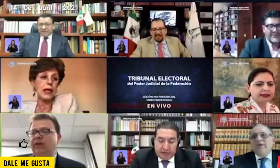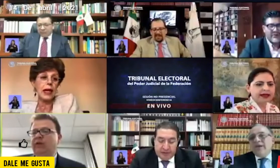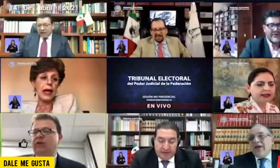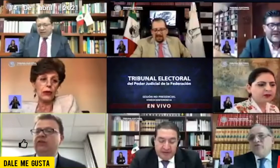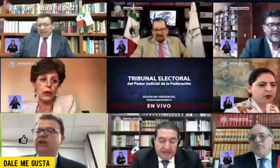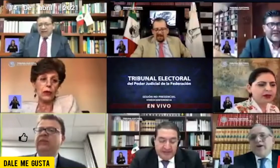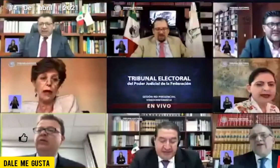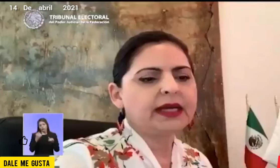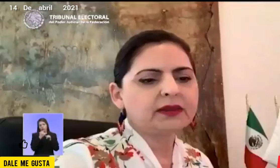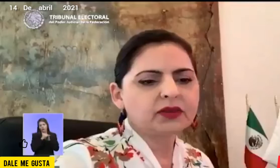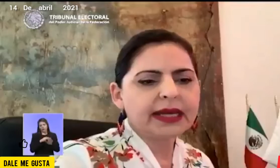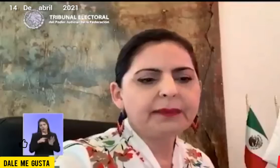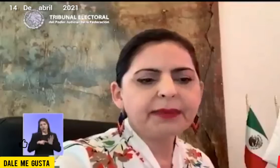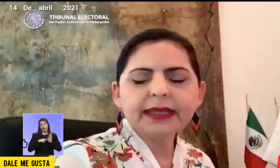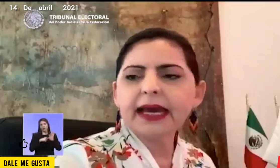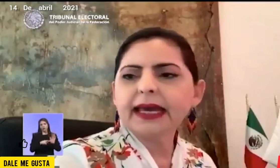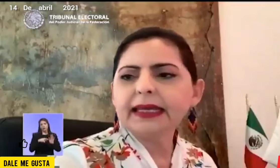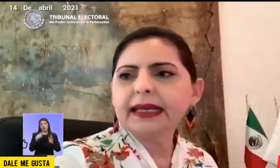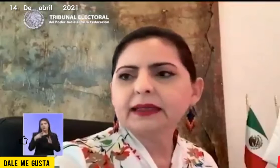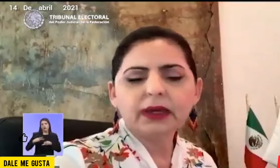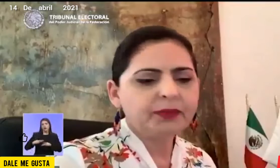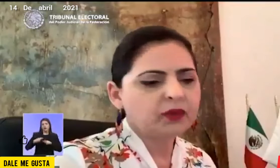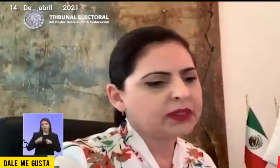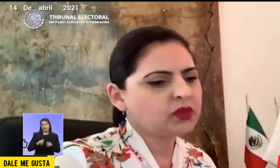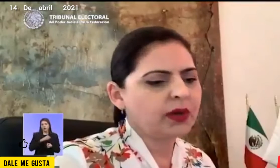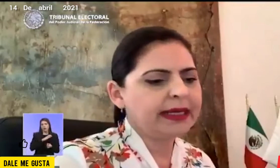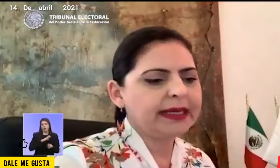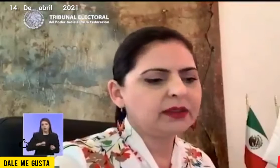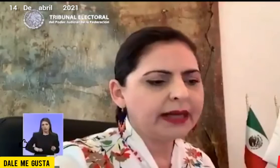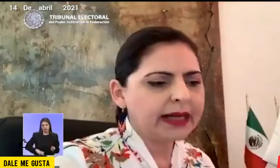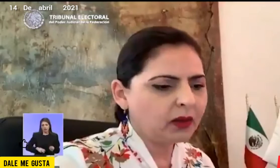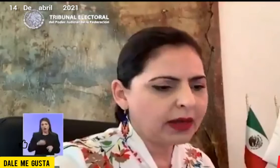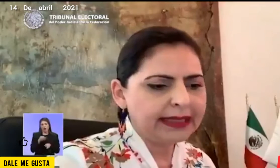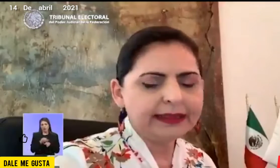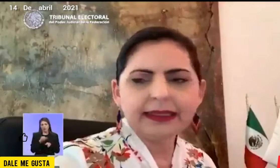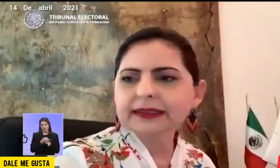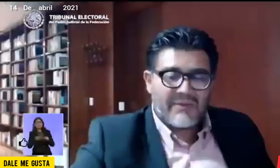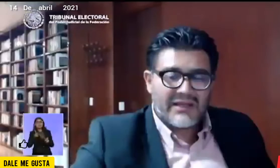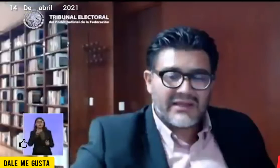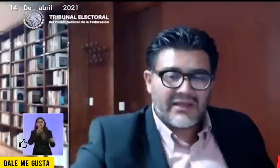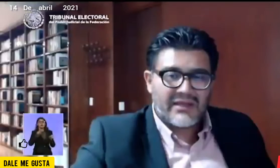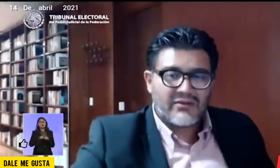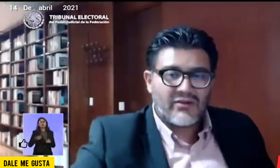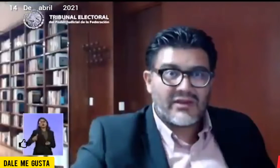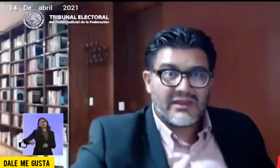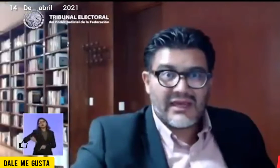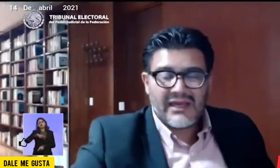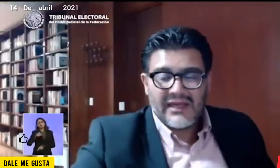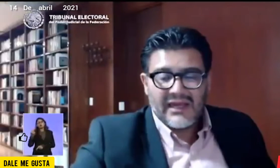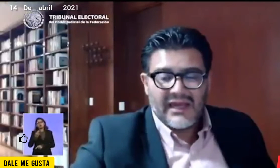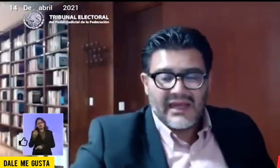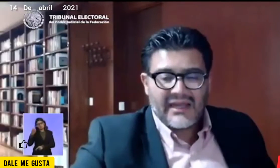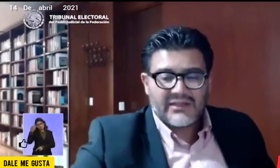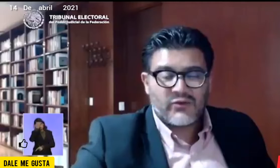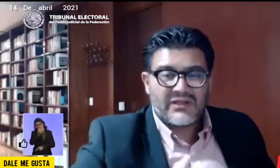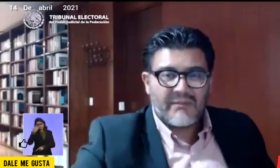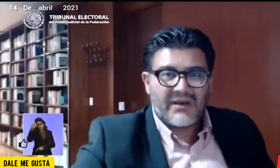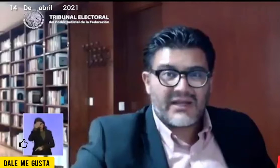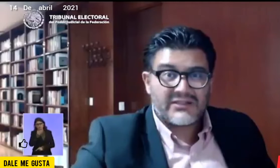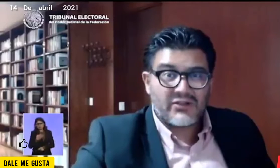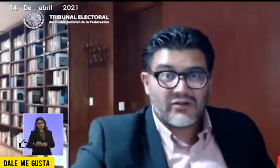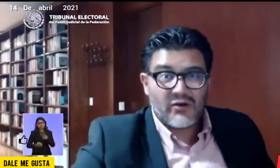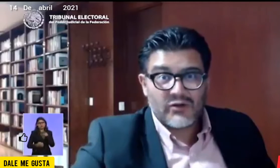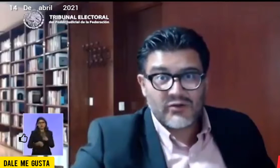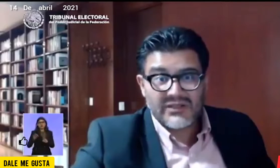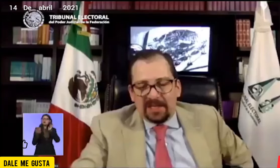concluido el procedimiento de revisión. Finalmente, se ordenó al INE que en un plazo de 48 horas emita una nueva determinación en la que reindividualice